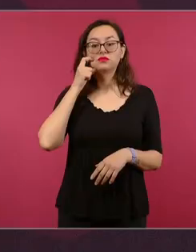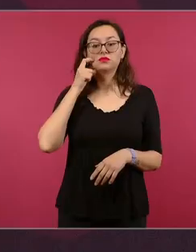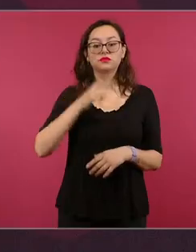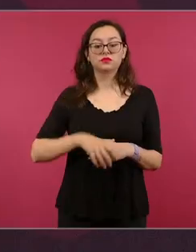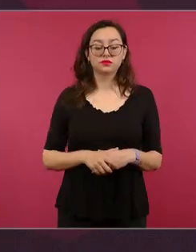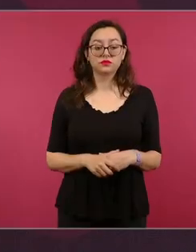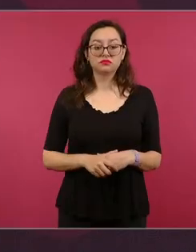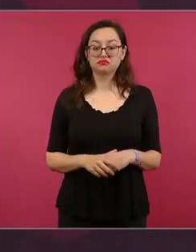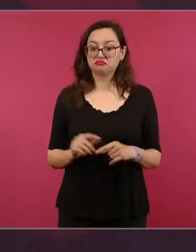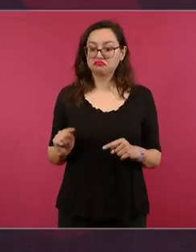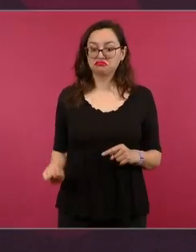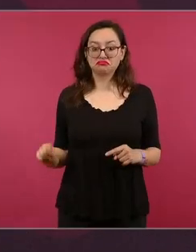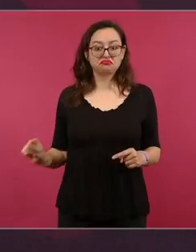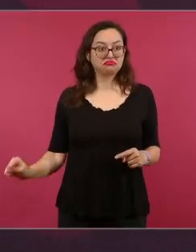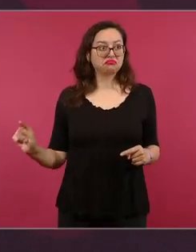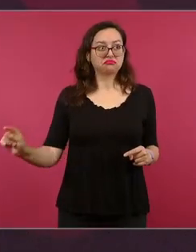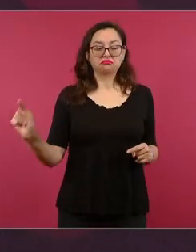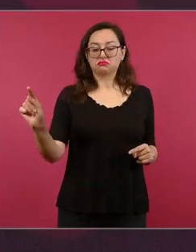así